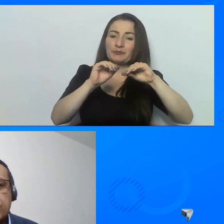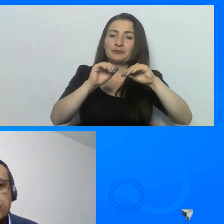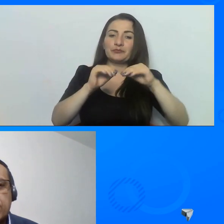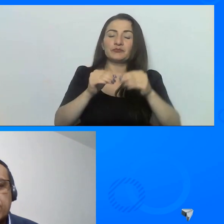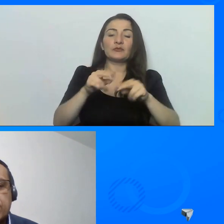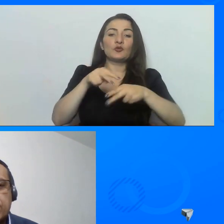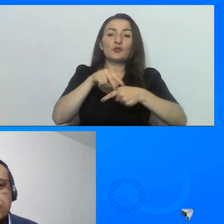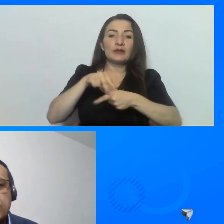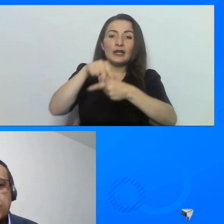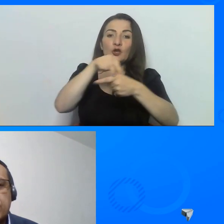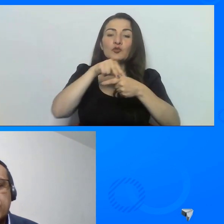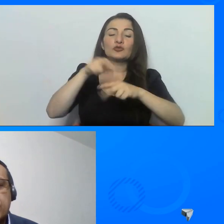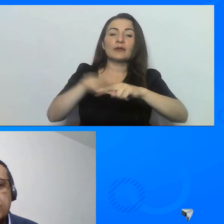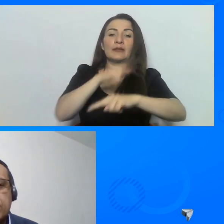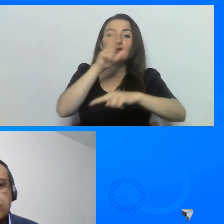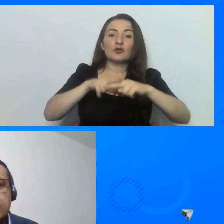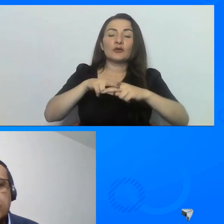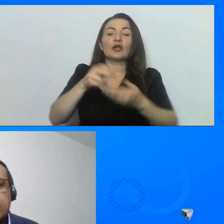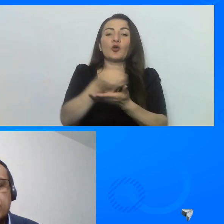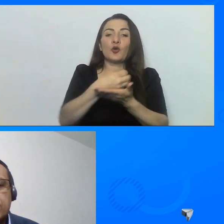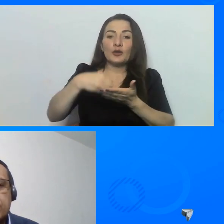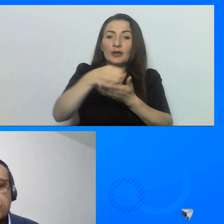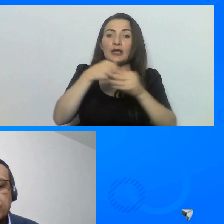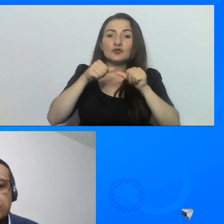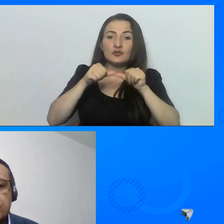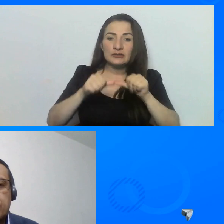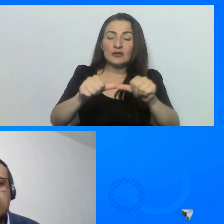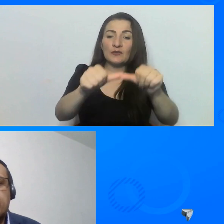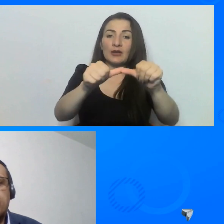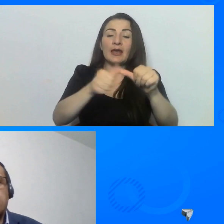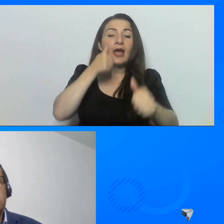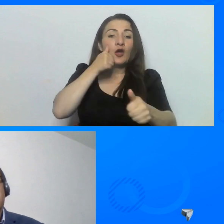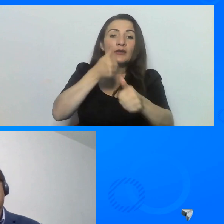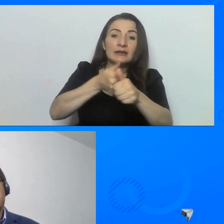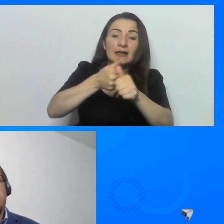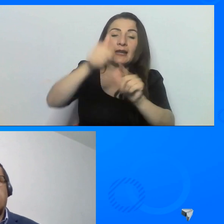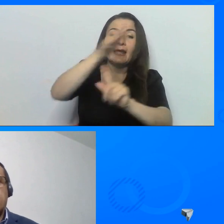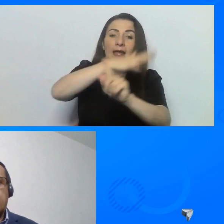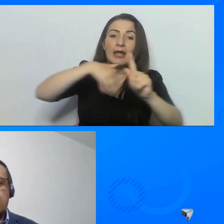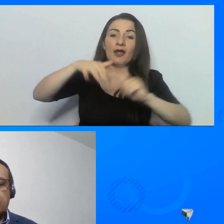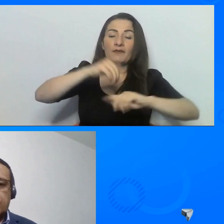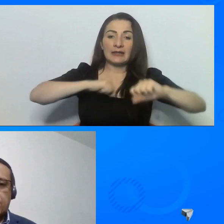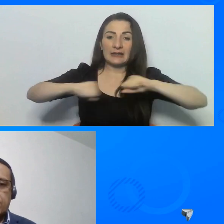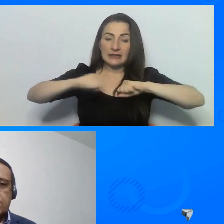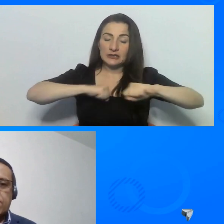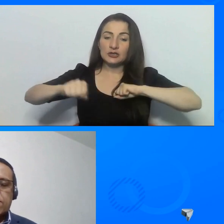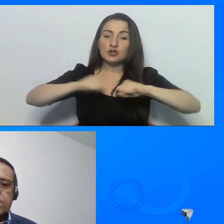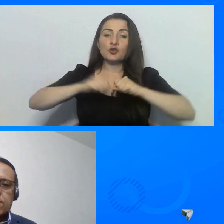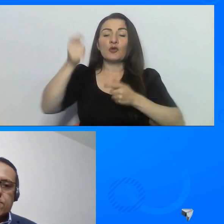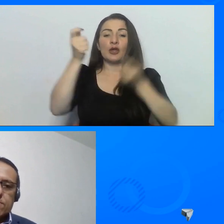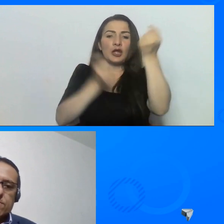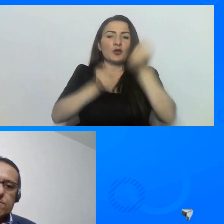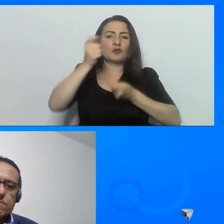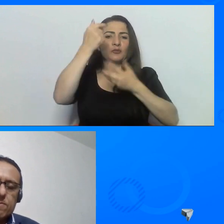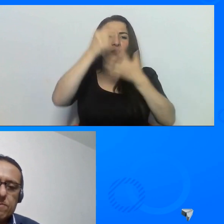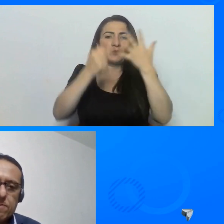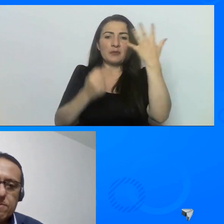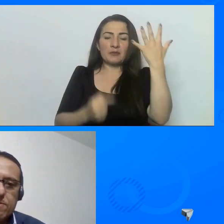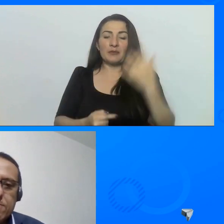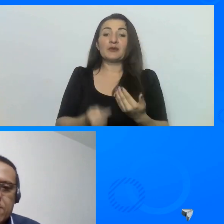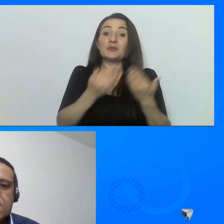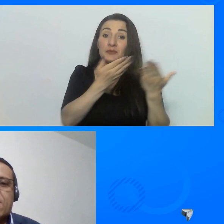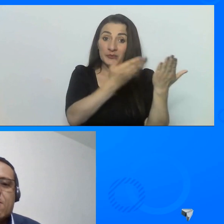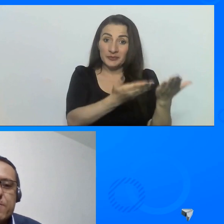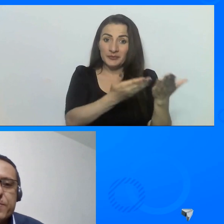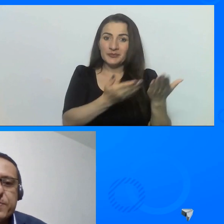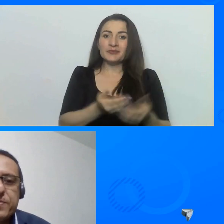naturales, ecología, sostenibilidad, auditoría ambiental, gestión ambiental, economía, entre otros. Profe, muy